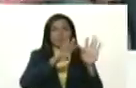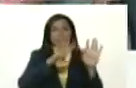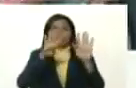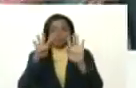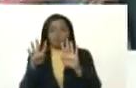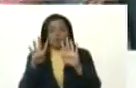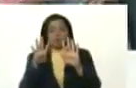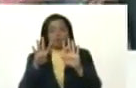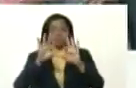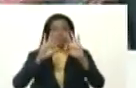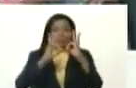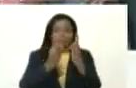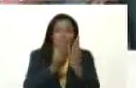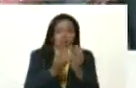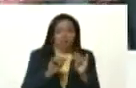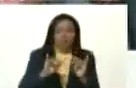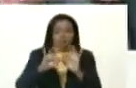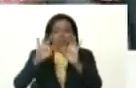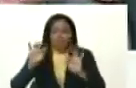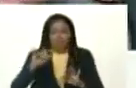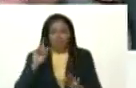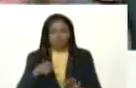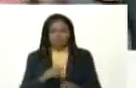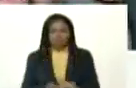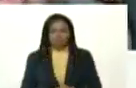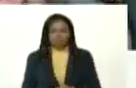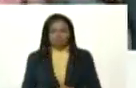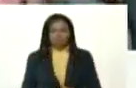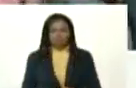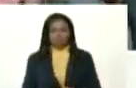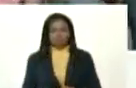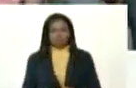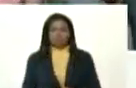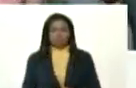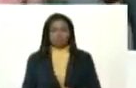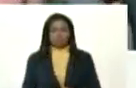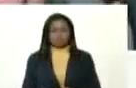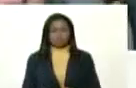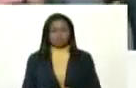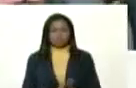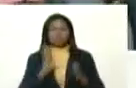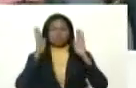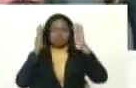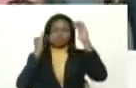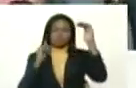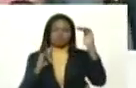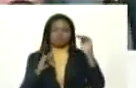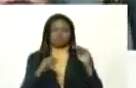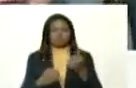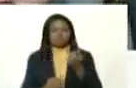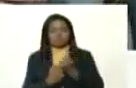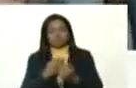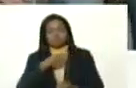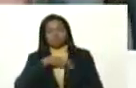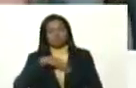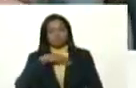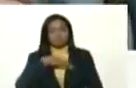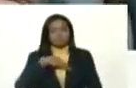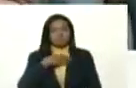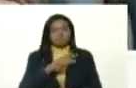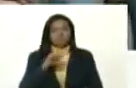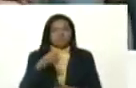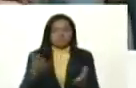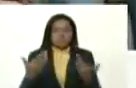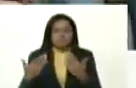2.099 familias que están, a la cual atiende esta base de misiones y